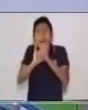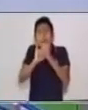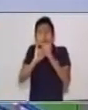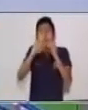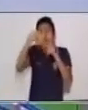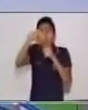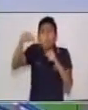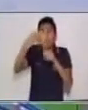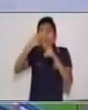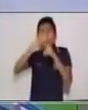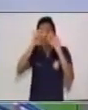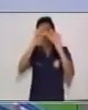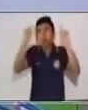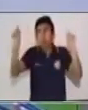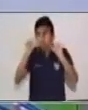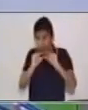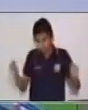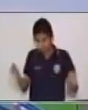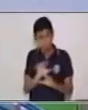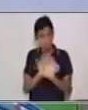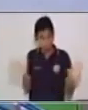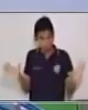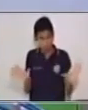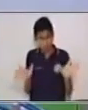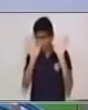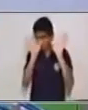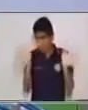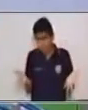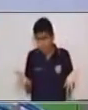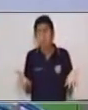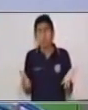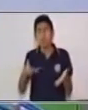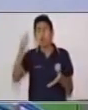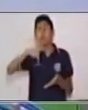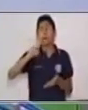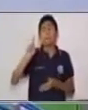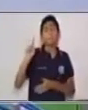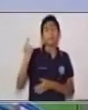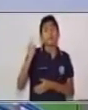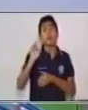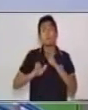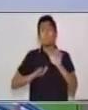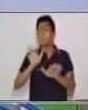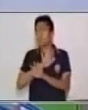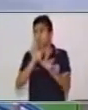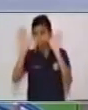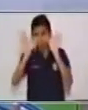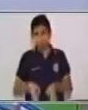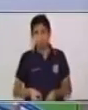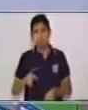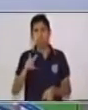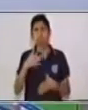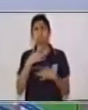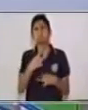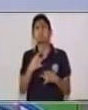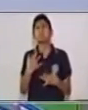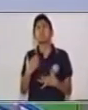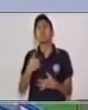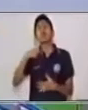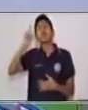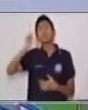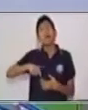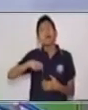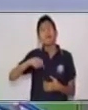¿sí? Y ya realizamos el primer paso. Ahora lo interesante,